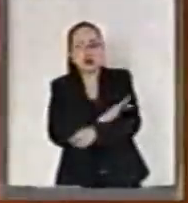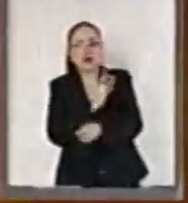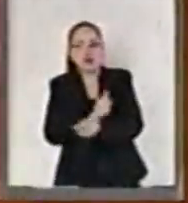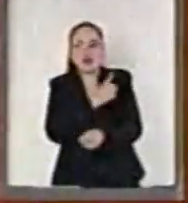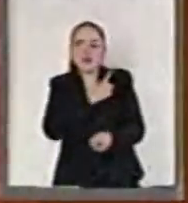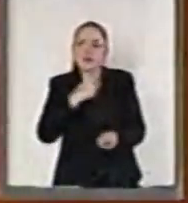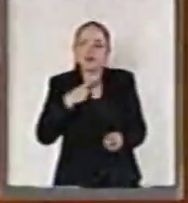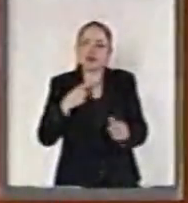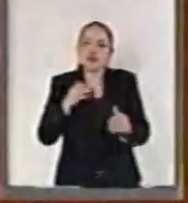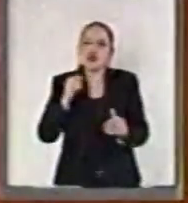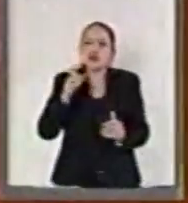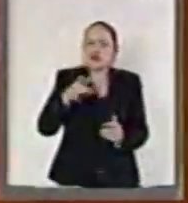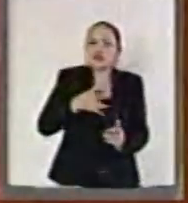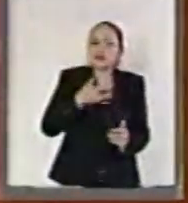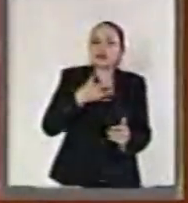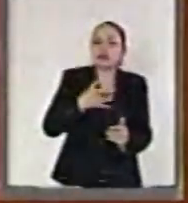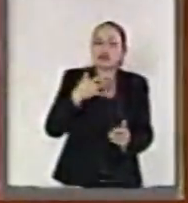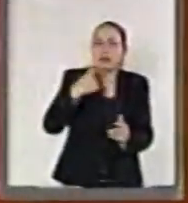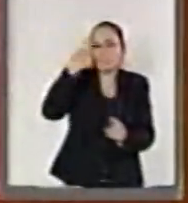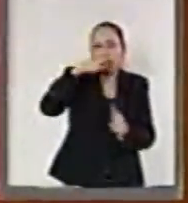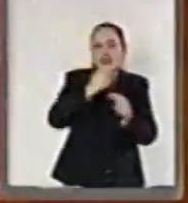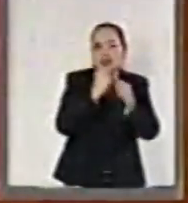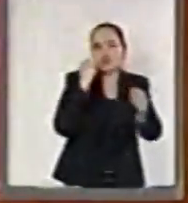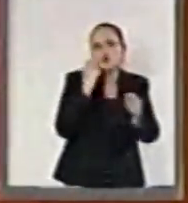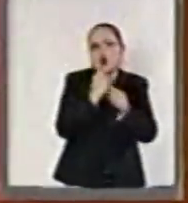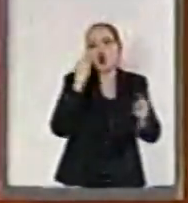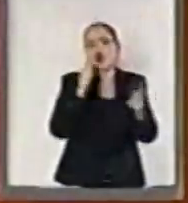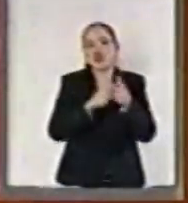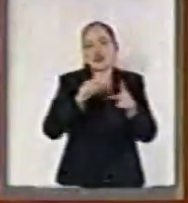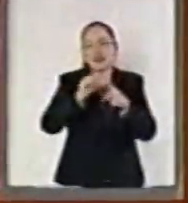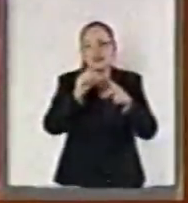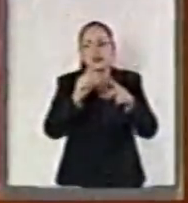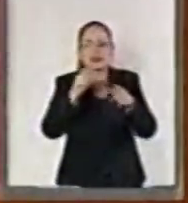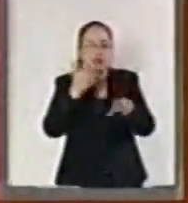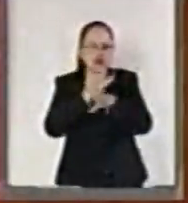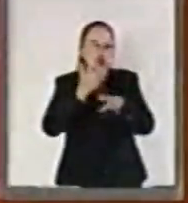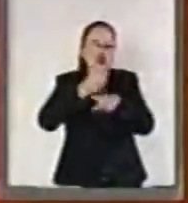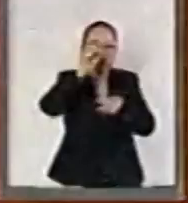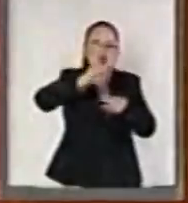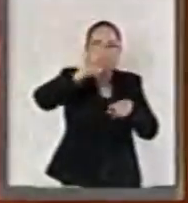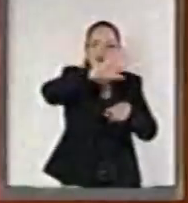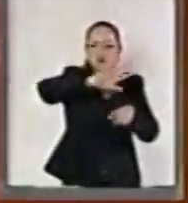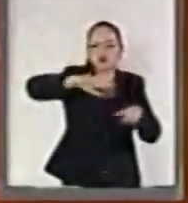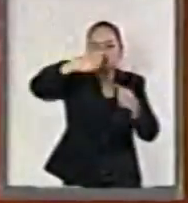su estimación del costo de transporte en el sur de Estados Unidos de